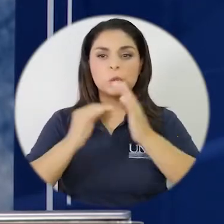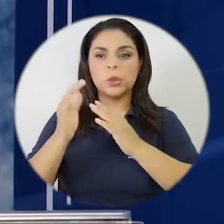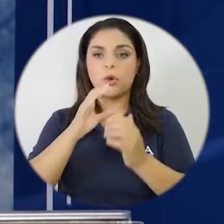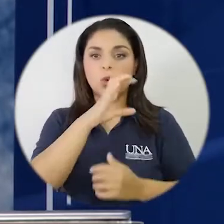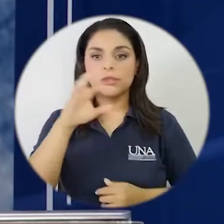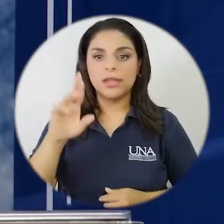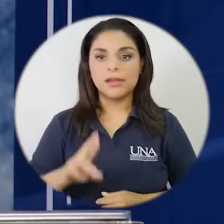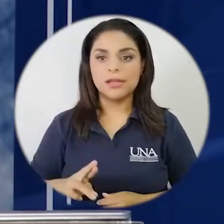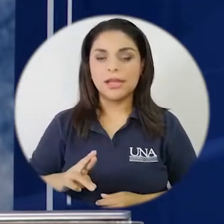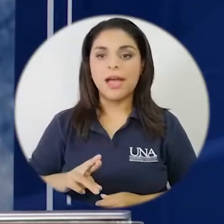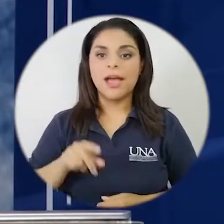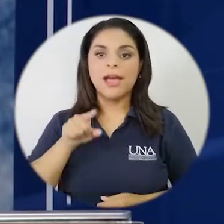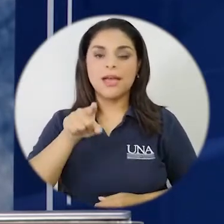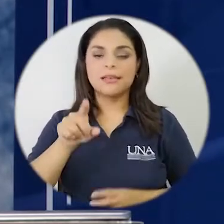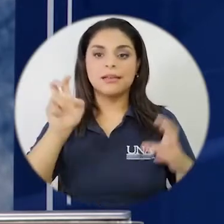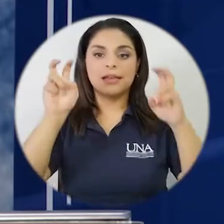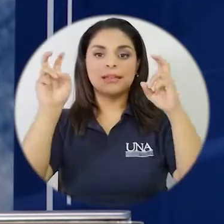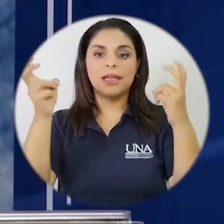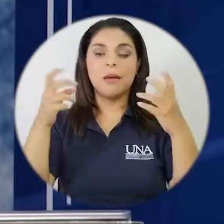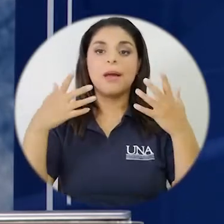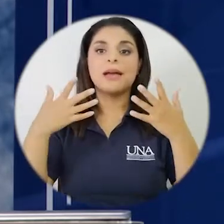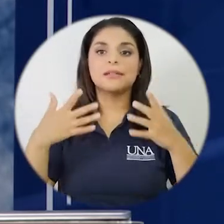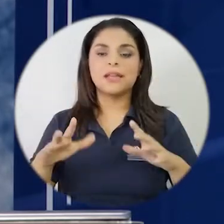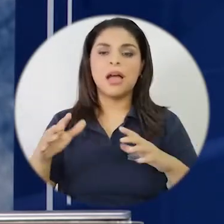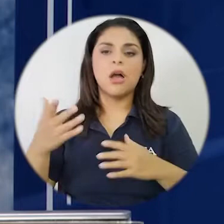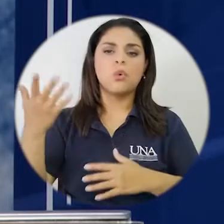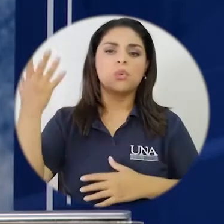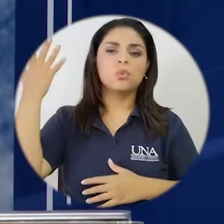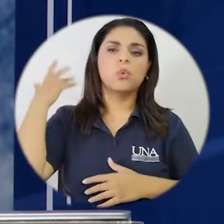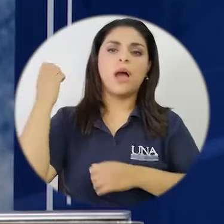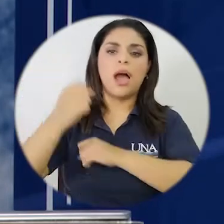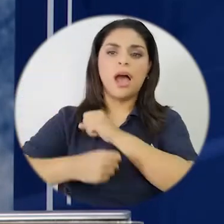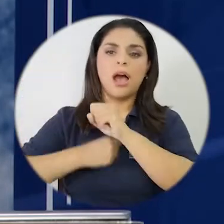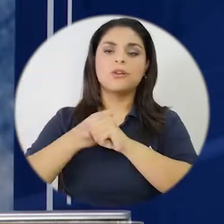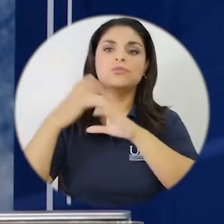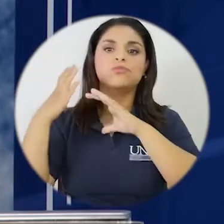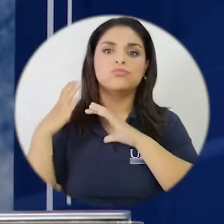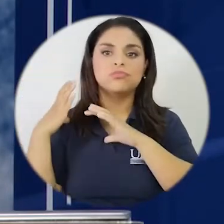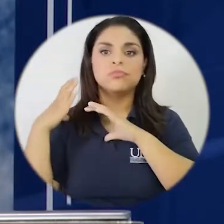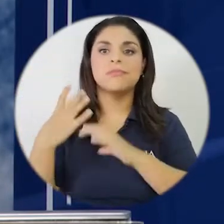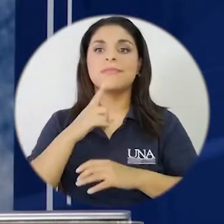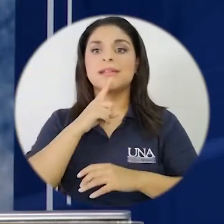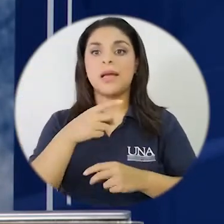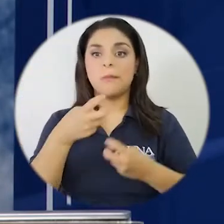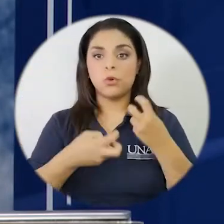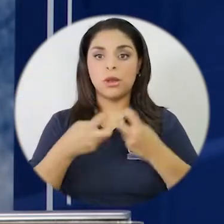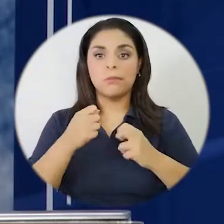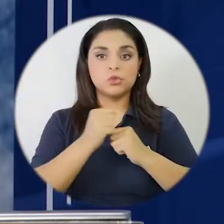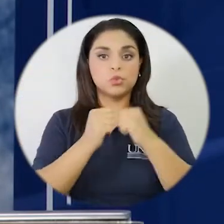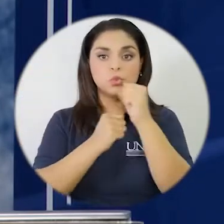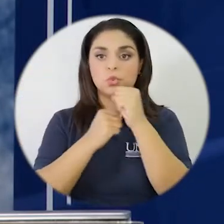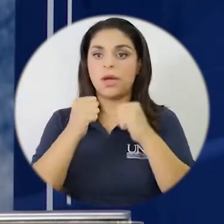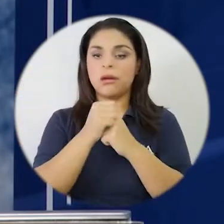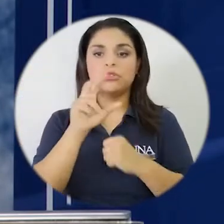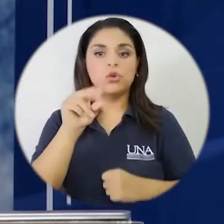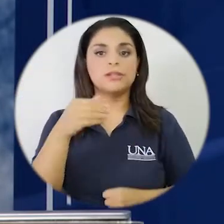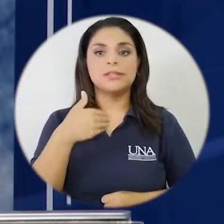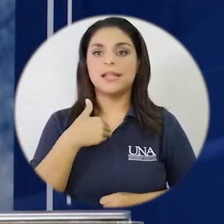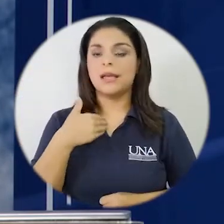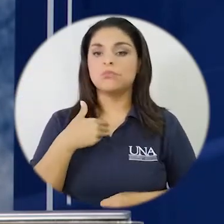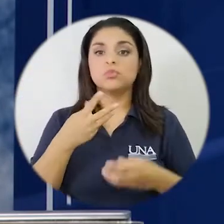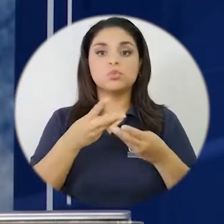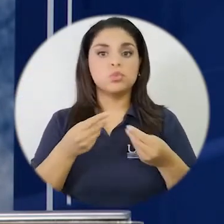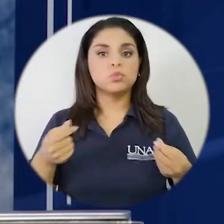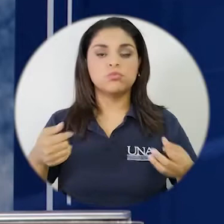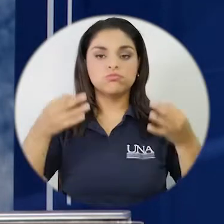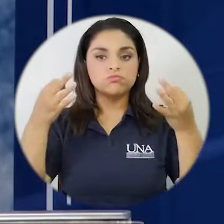que venimos cargando como país hace décadas. Se ha convertido en un problema estructural del país al que no encontramos una solución